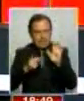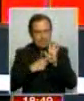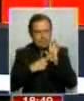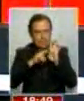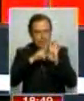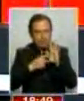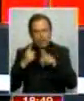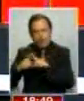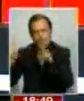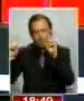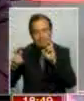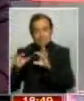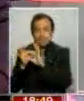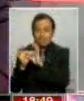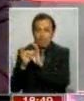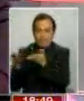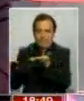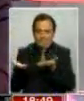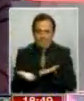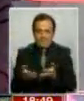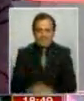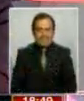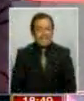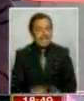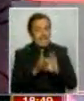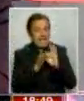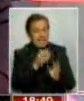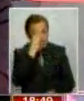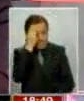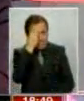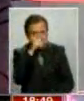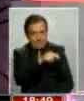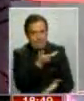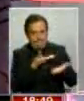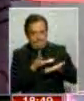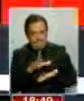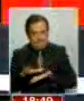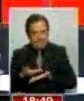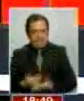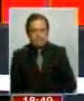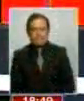y otros más. Muchas gracias, ministro, por estar acá. Muchas gracias, Matilde, por la invitación.